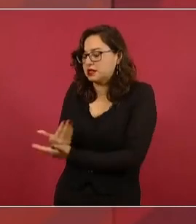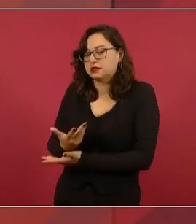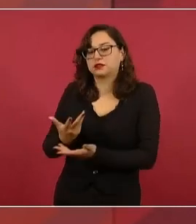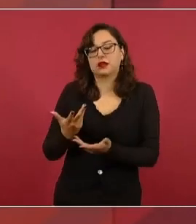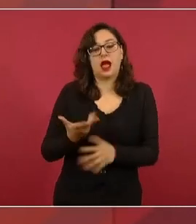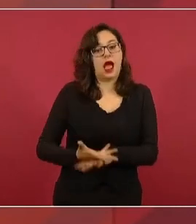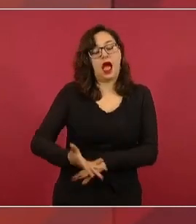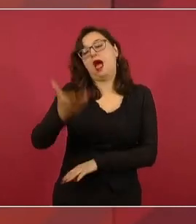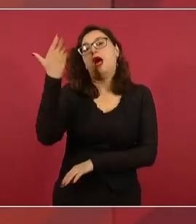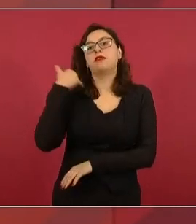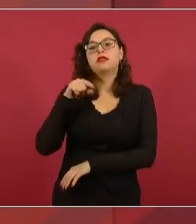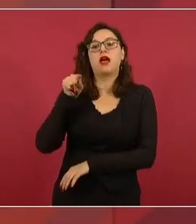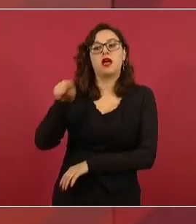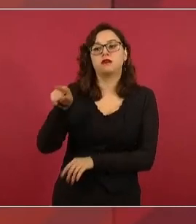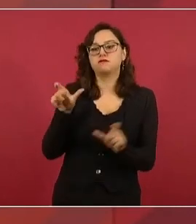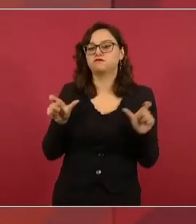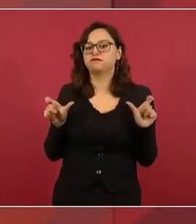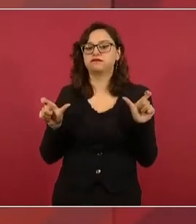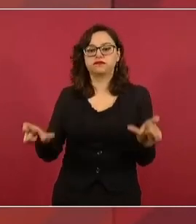una torta,